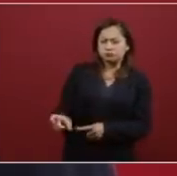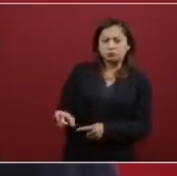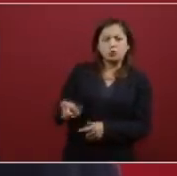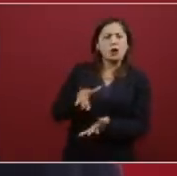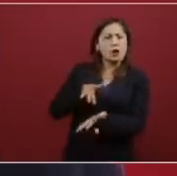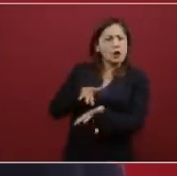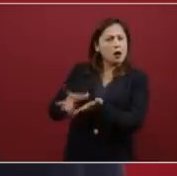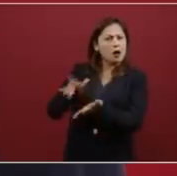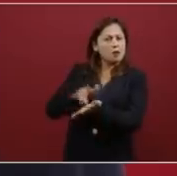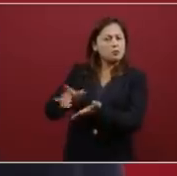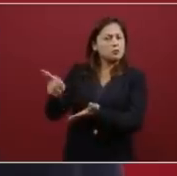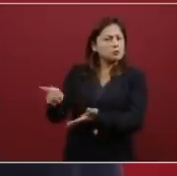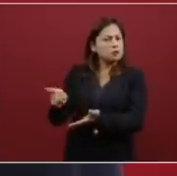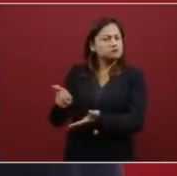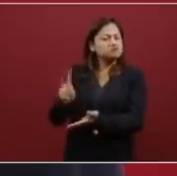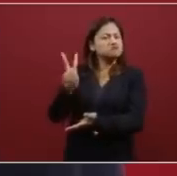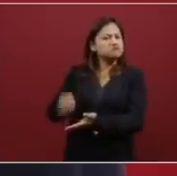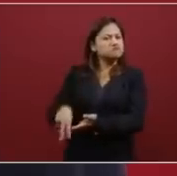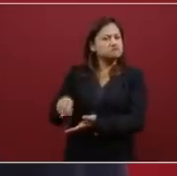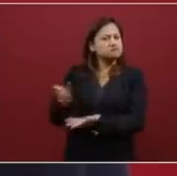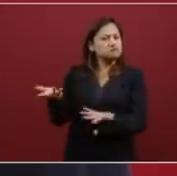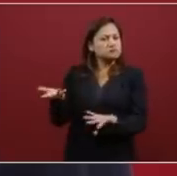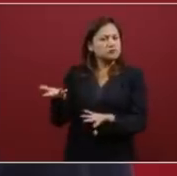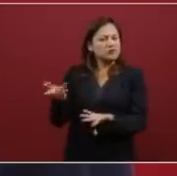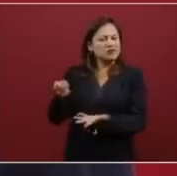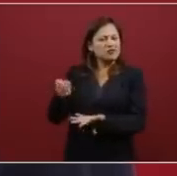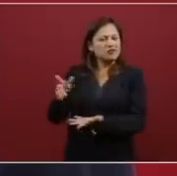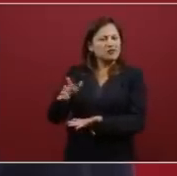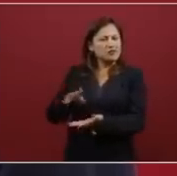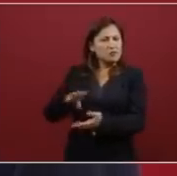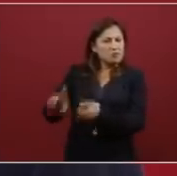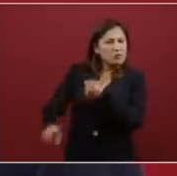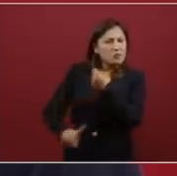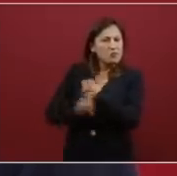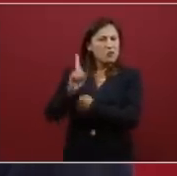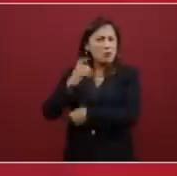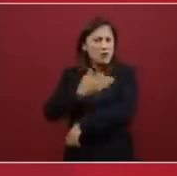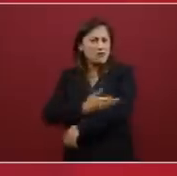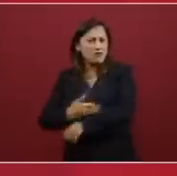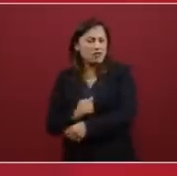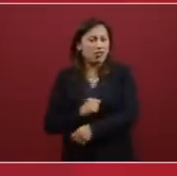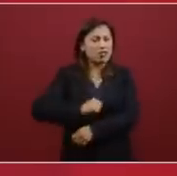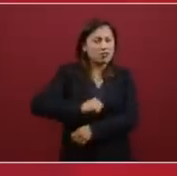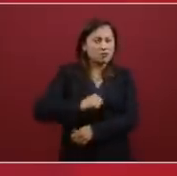nuestro respaldo. No hay conflicto de intereses, pero